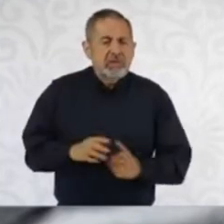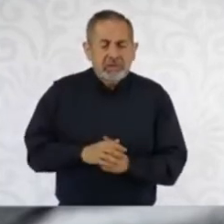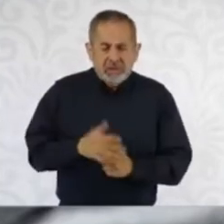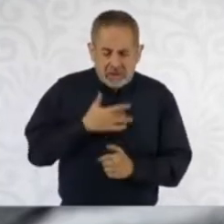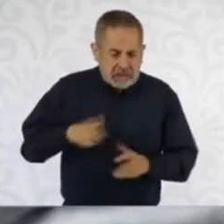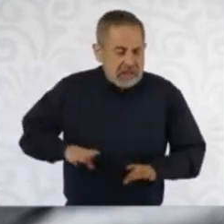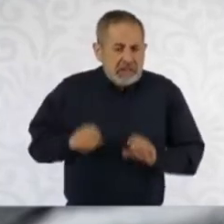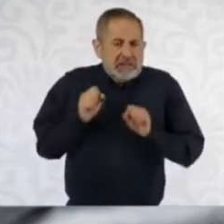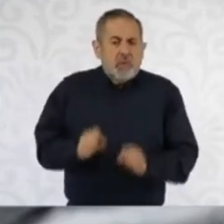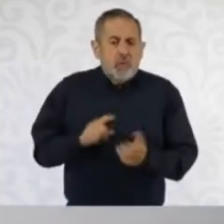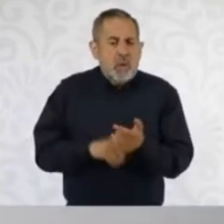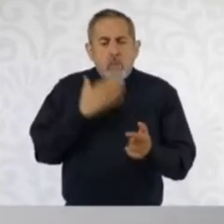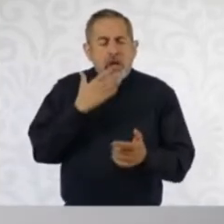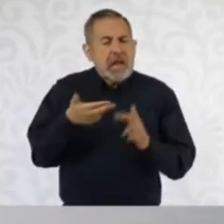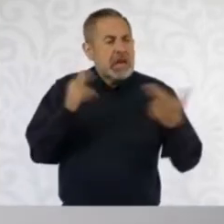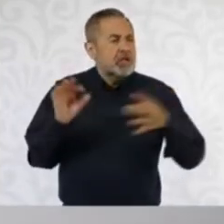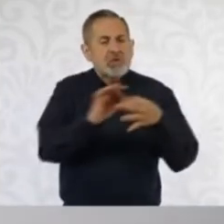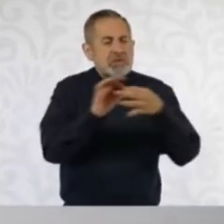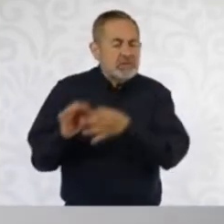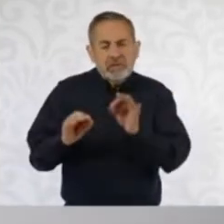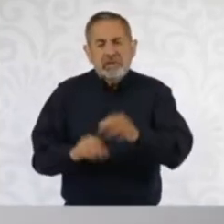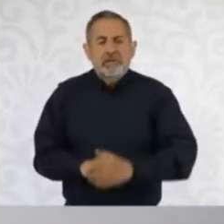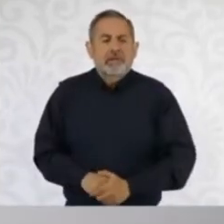estoy convencida que va a haber una buena relación.